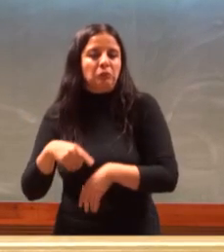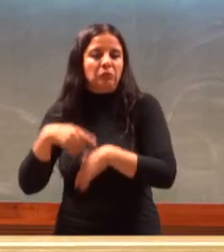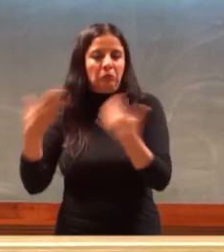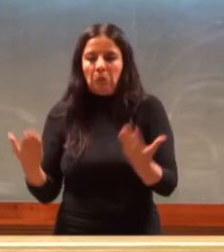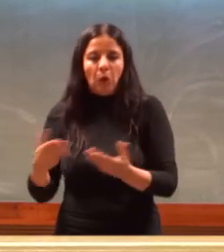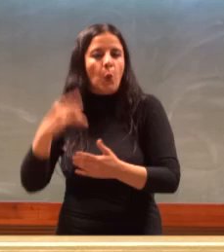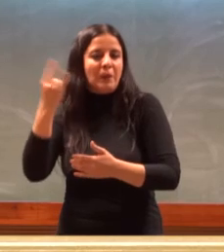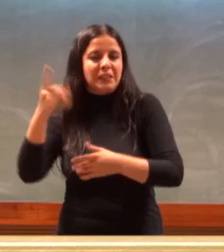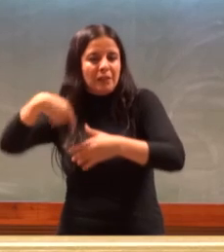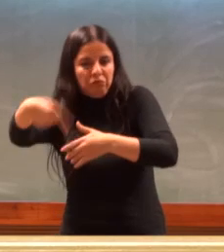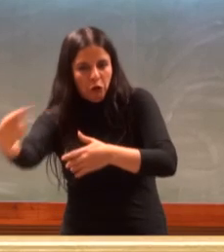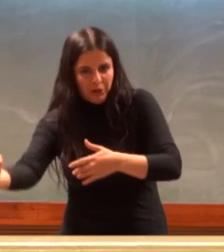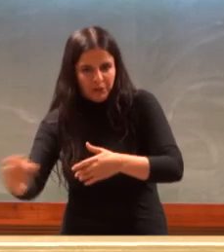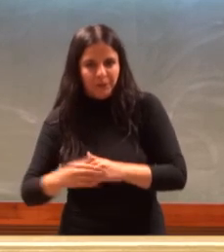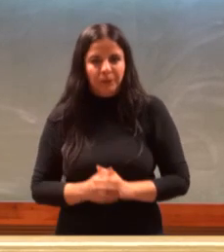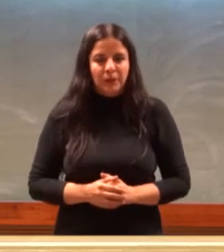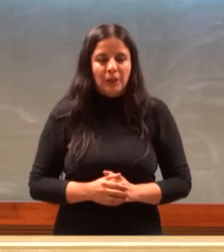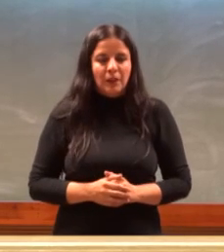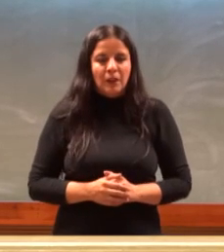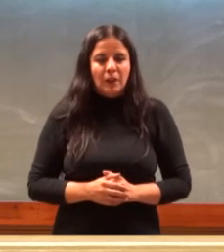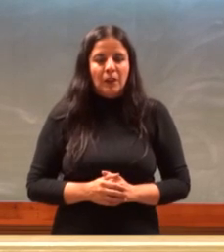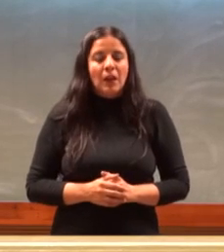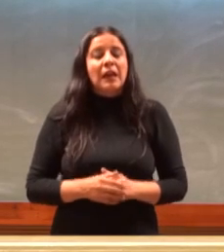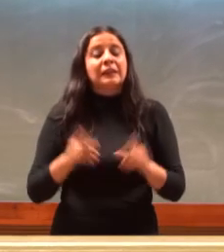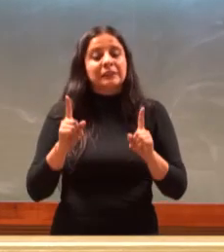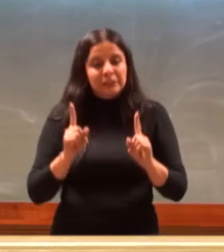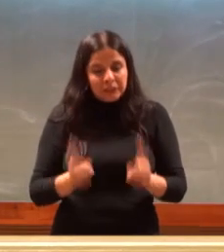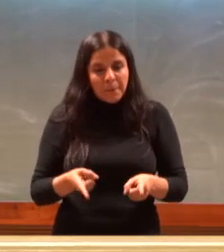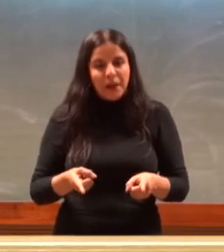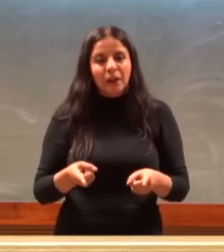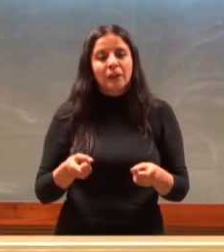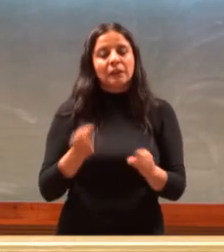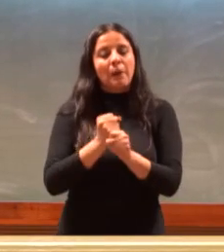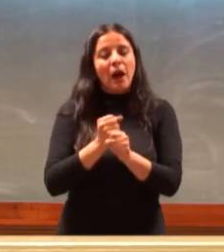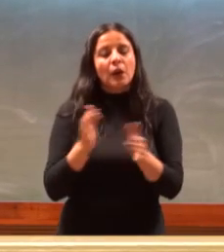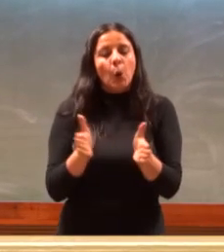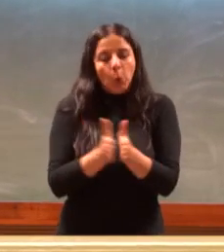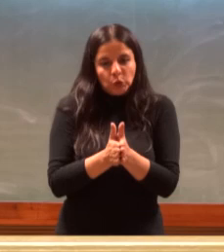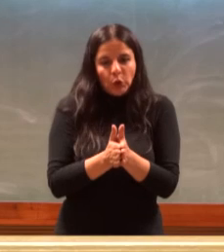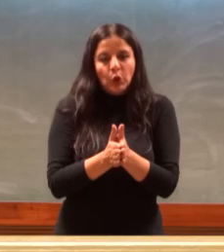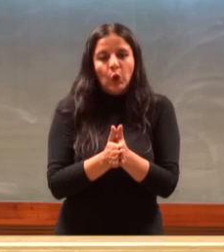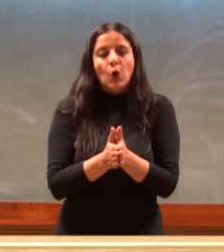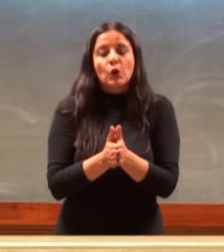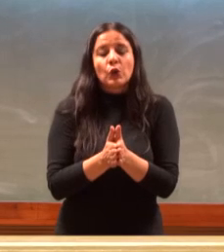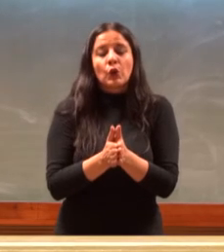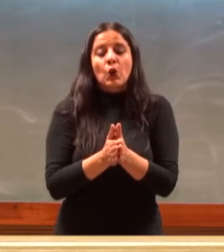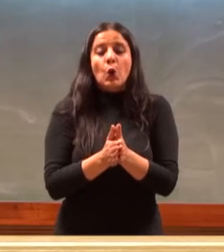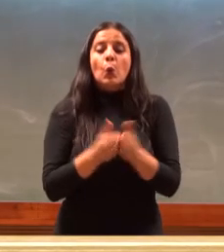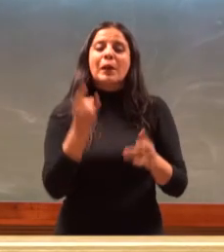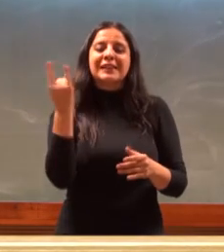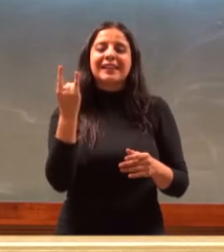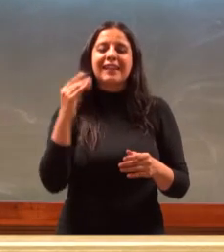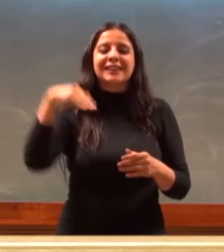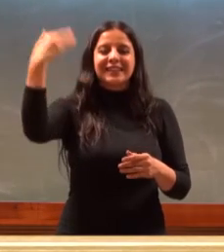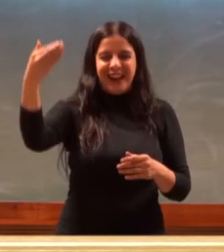editoriales implementar eh conjuntamente con la secretaría de posgrado doctorados cot tutelados con universidades extranjeras